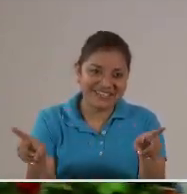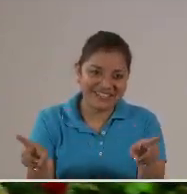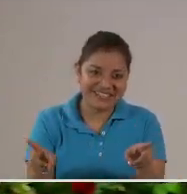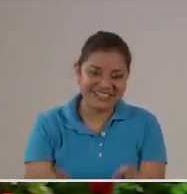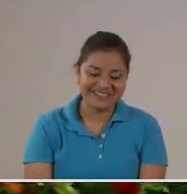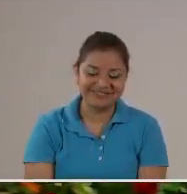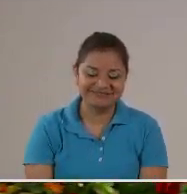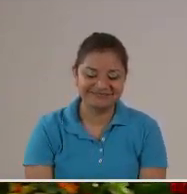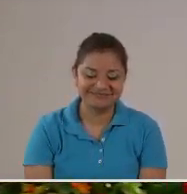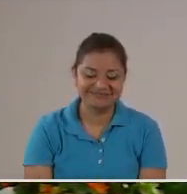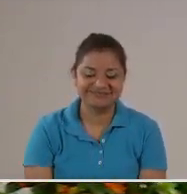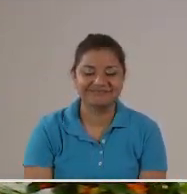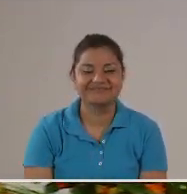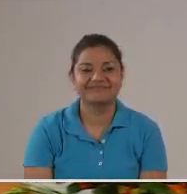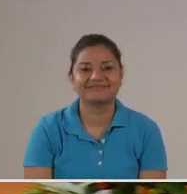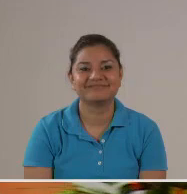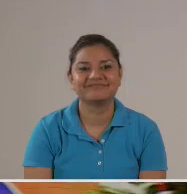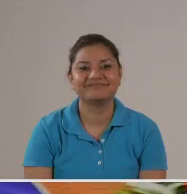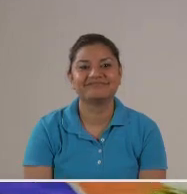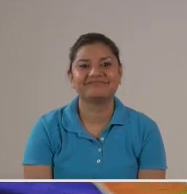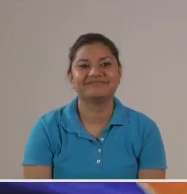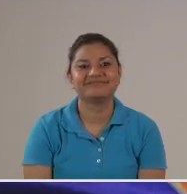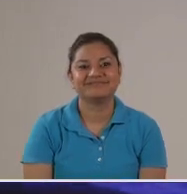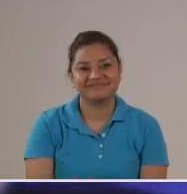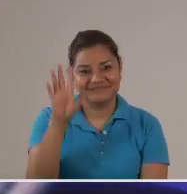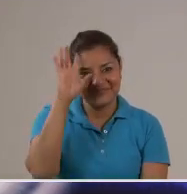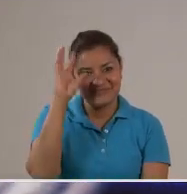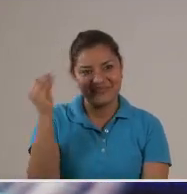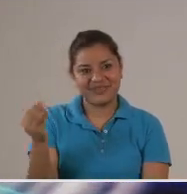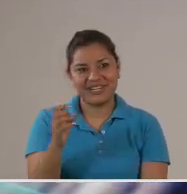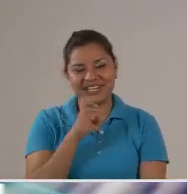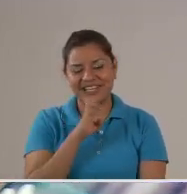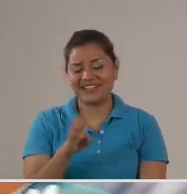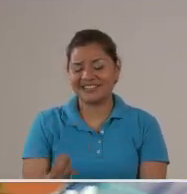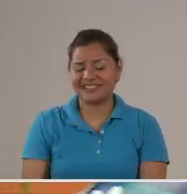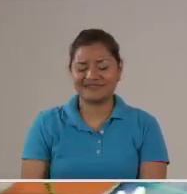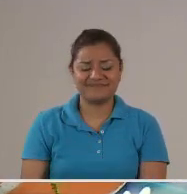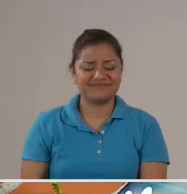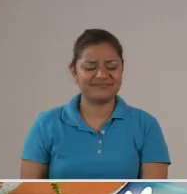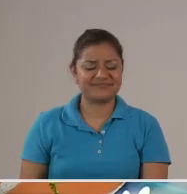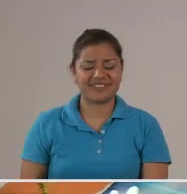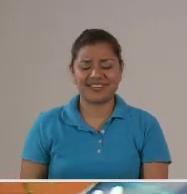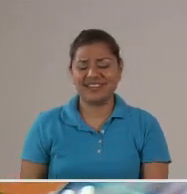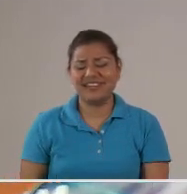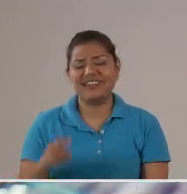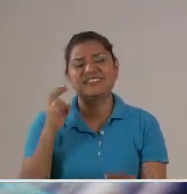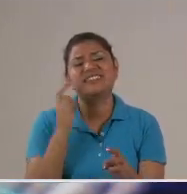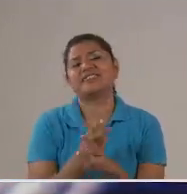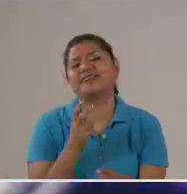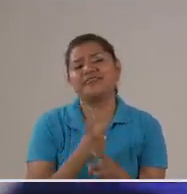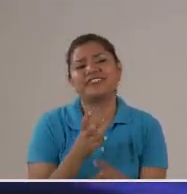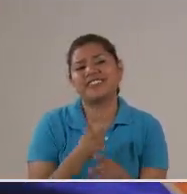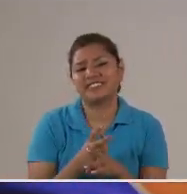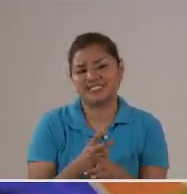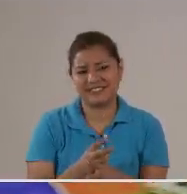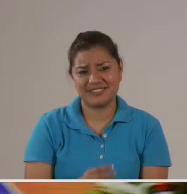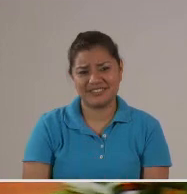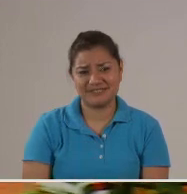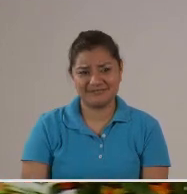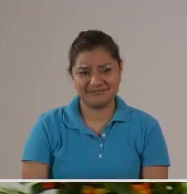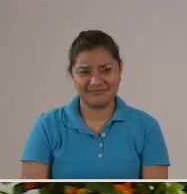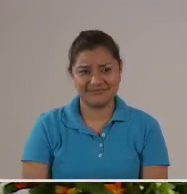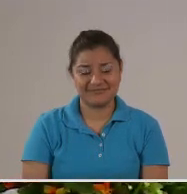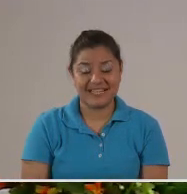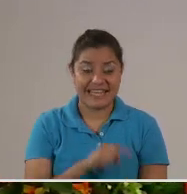hermano Por eso es bien bien temible u que Dios nos ampare y nos agarre confesados Entonces